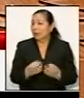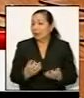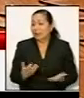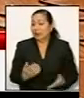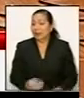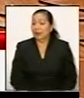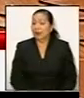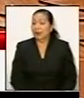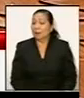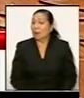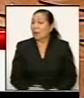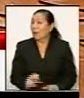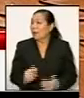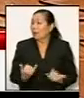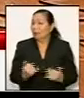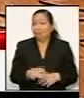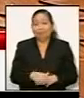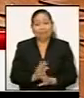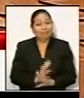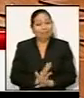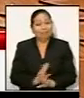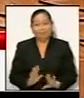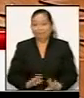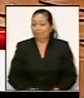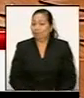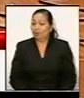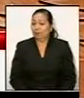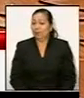pero no está el tema no se trate